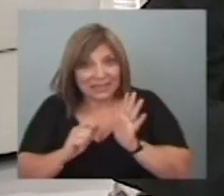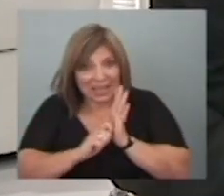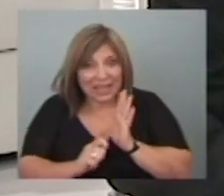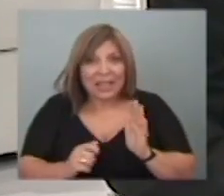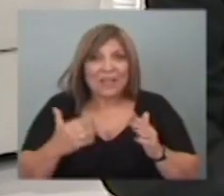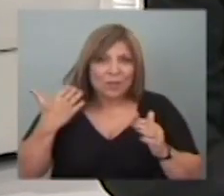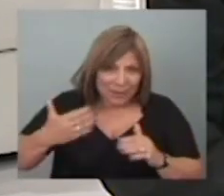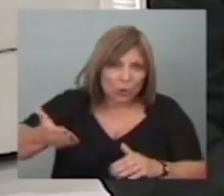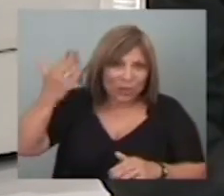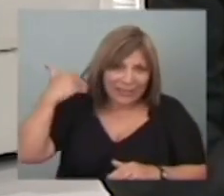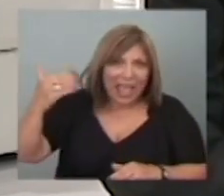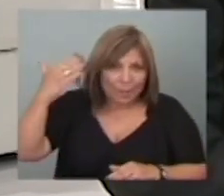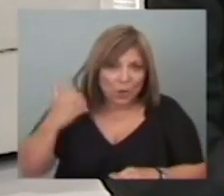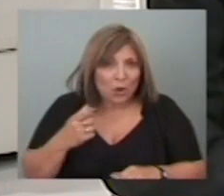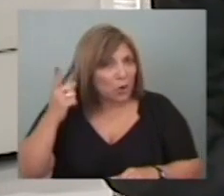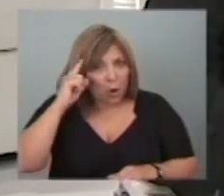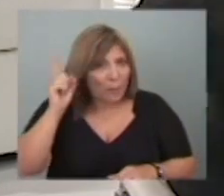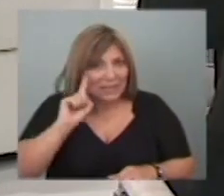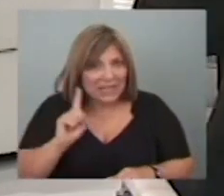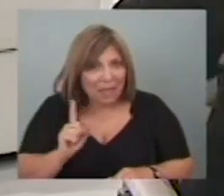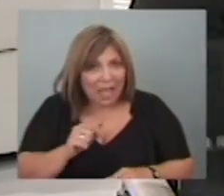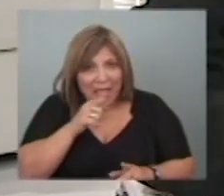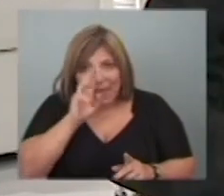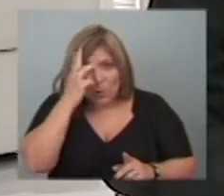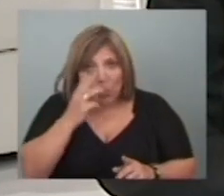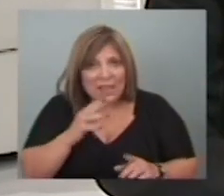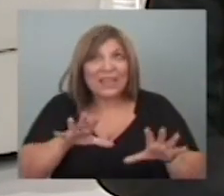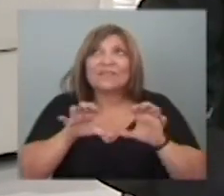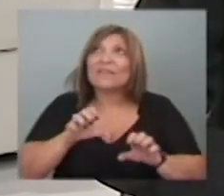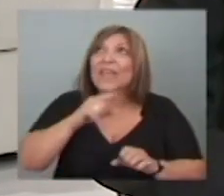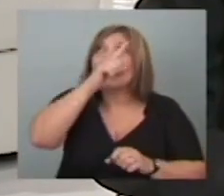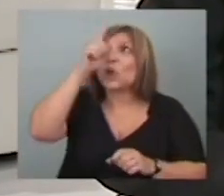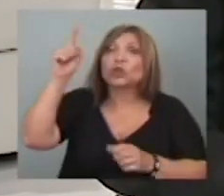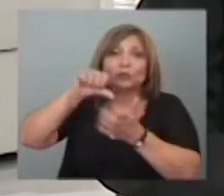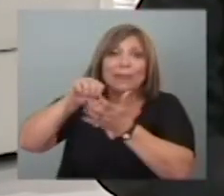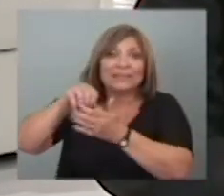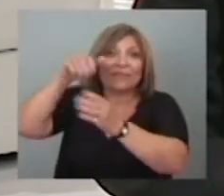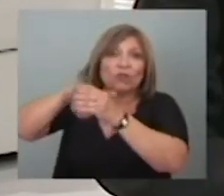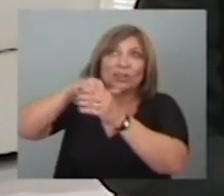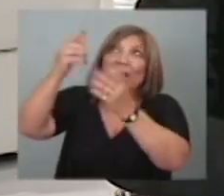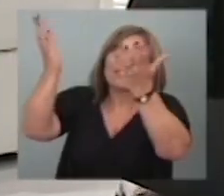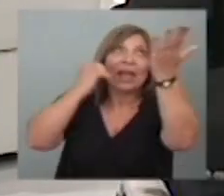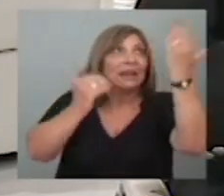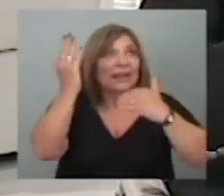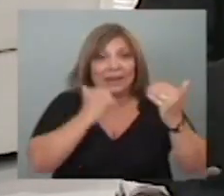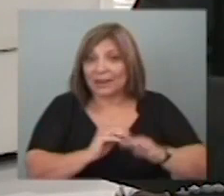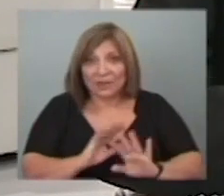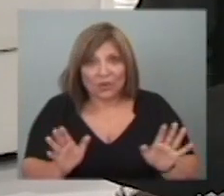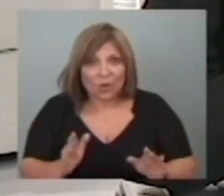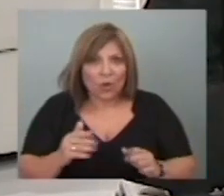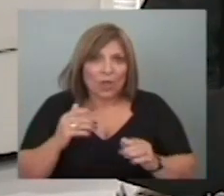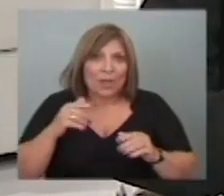ser de larga data, no estaba pensando en los uruguayos que estén votando en el extranjero. Incluso no estaría tan desarrollada